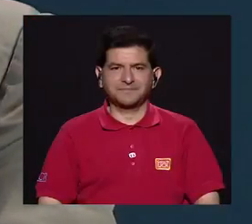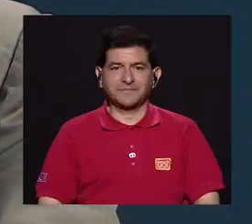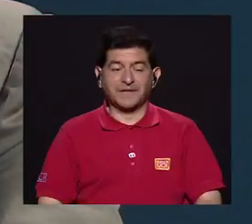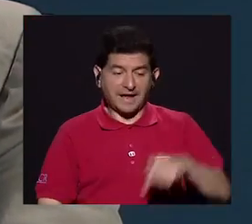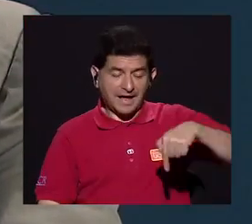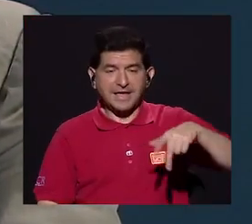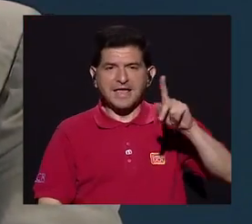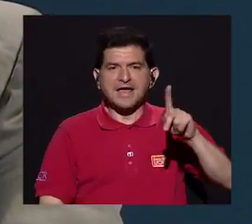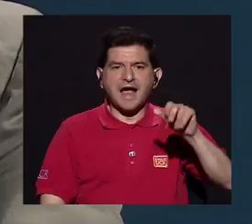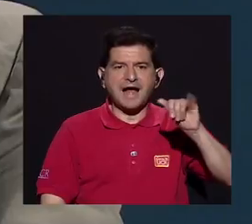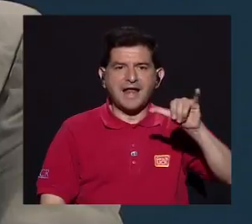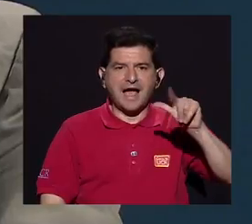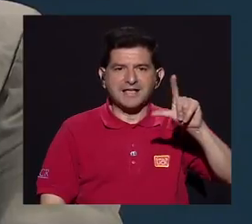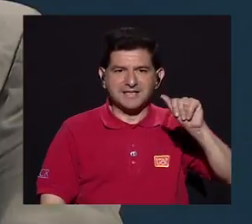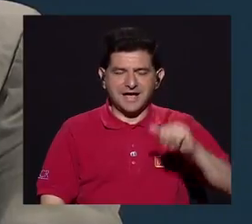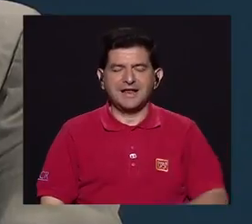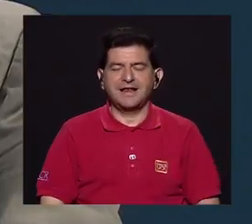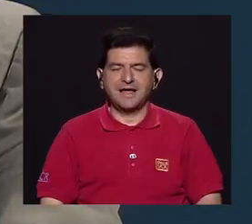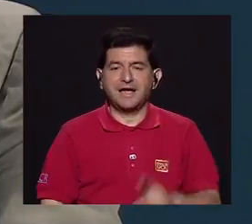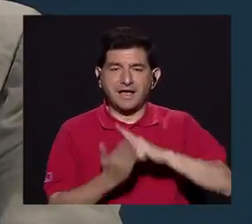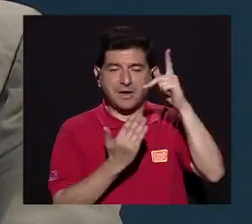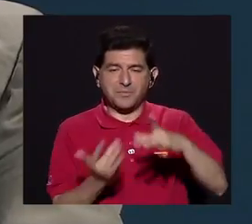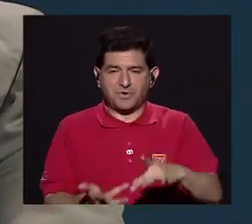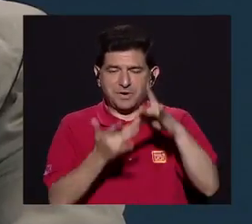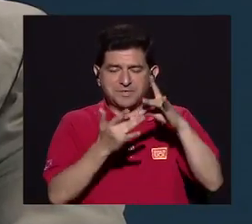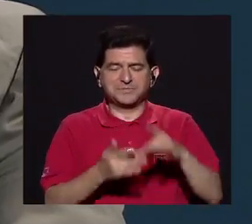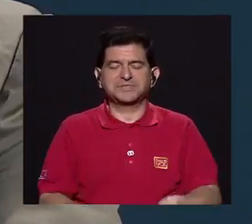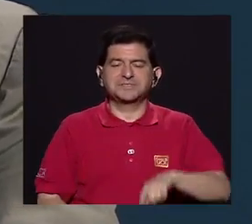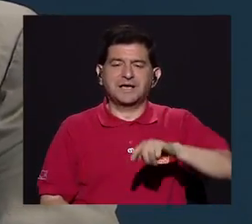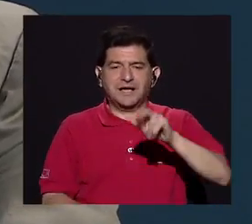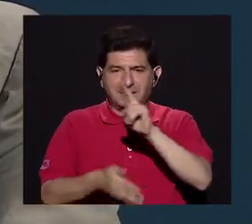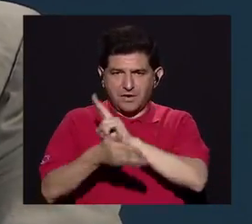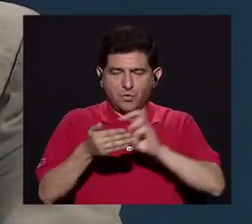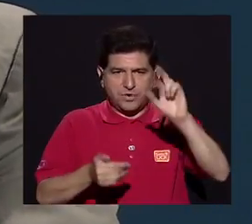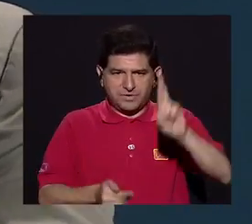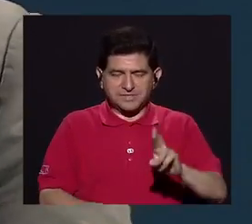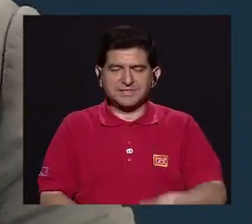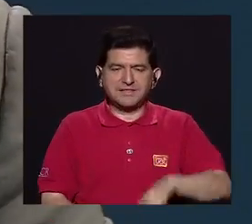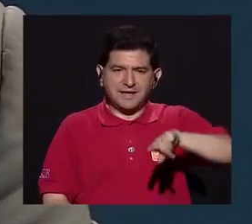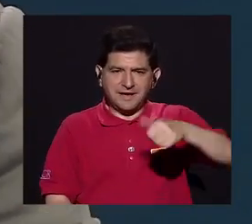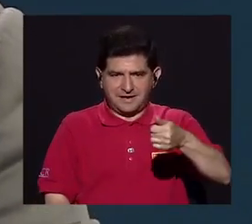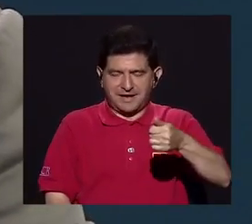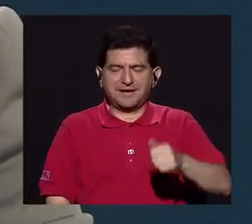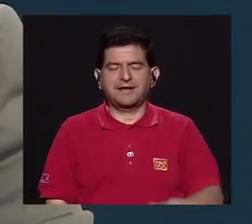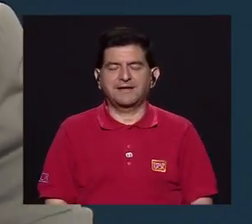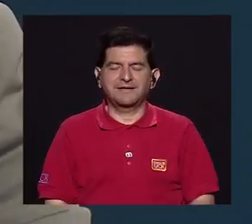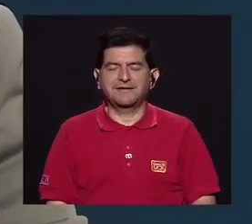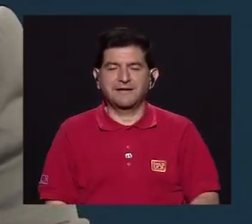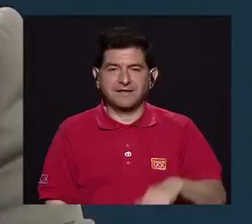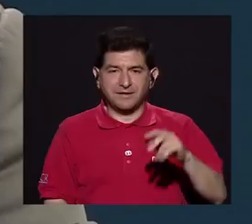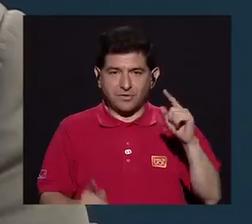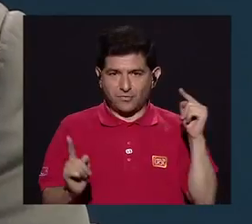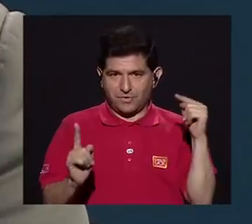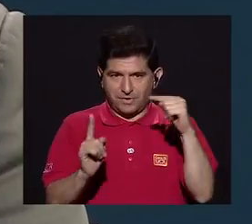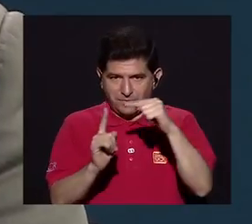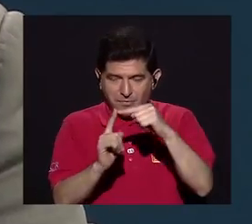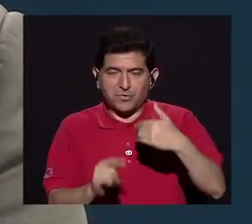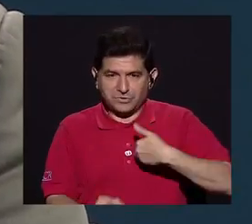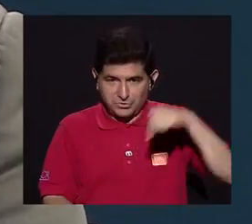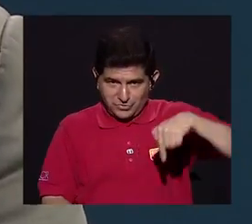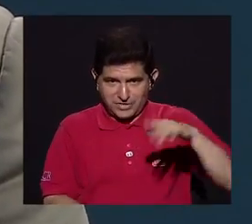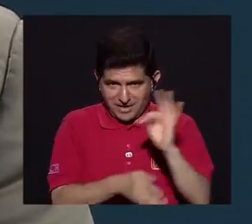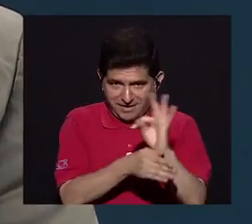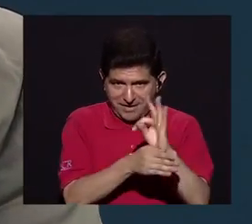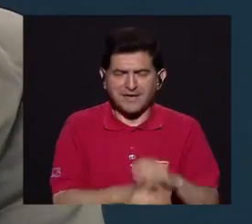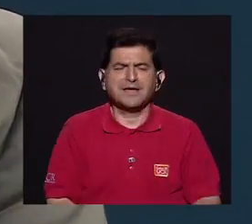Estamos con Cara Ayala en especiales del canal Universidad Costa Rica, Televisión con Sentido, hablando de su texto.